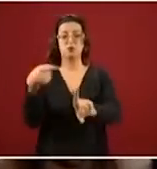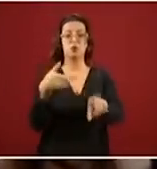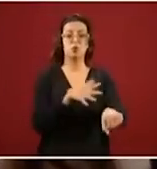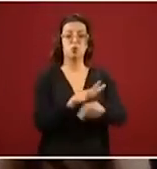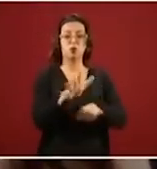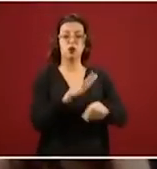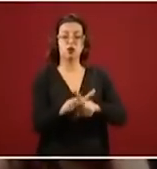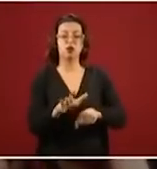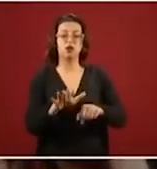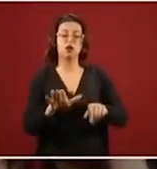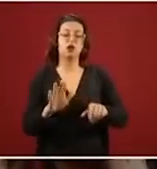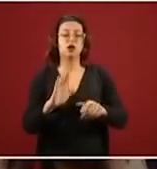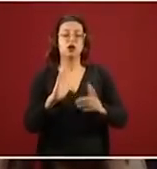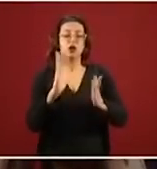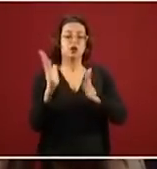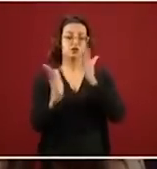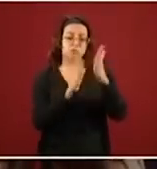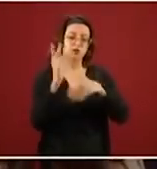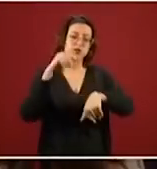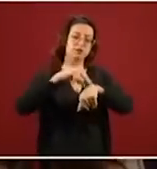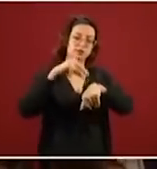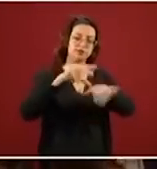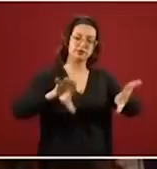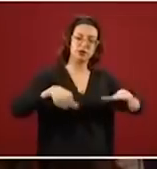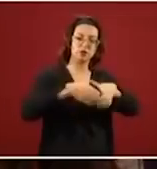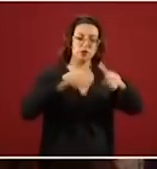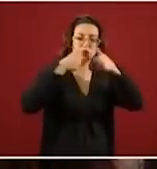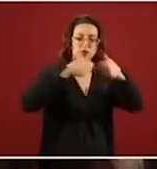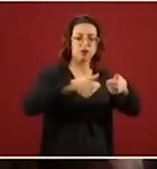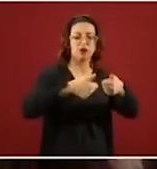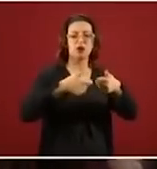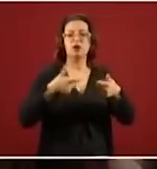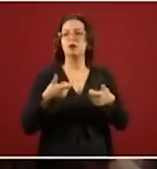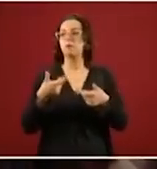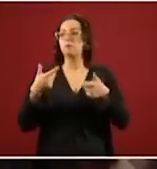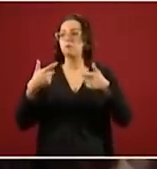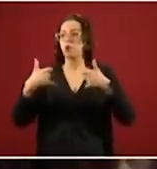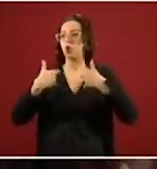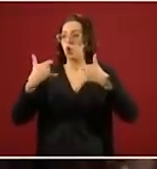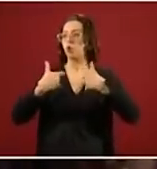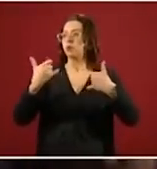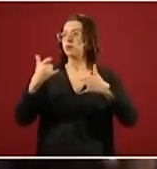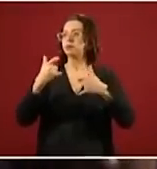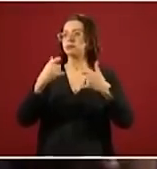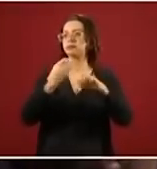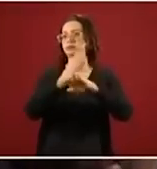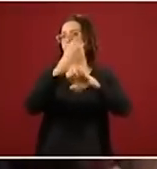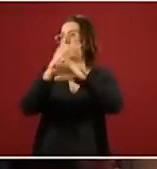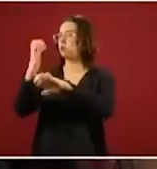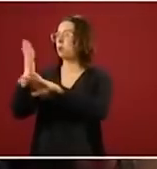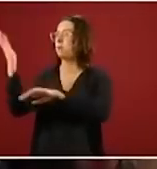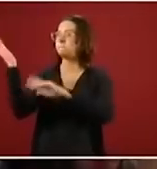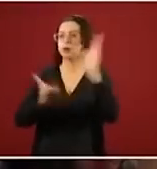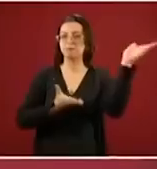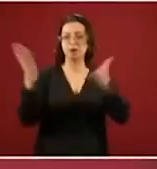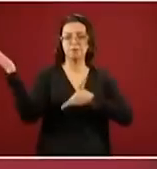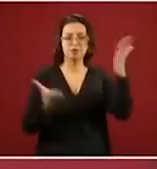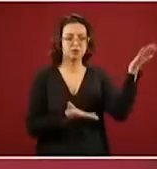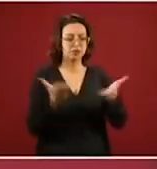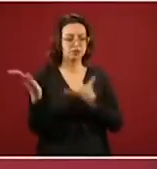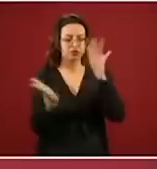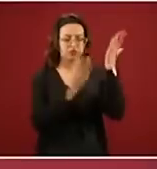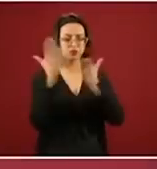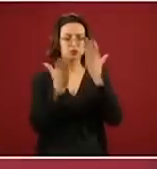medicina comunitaria y donde distintos jóvenes del país puedan estudiar en la ciudad de mexico medicina o